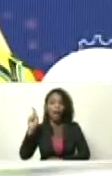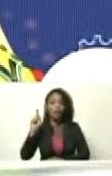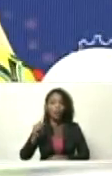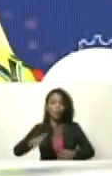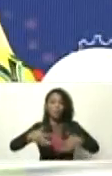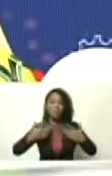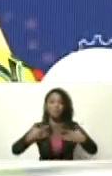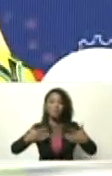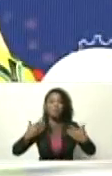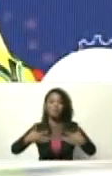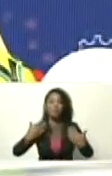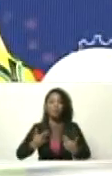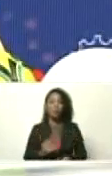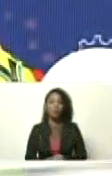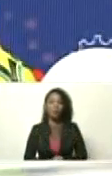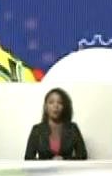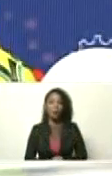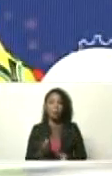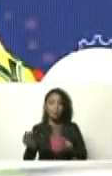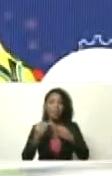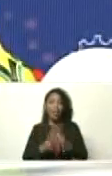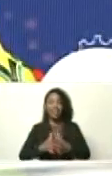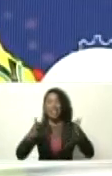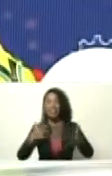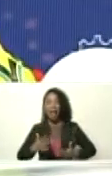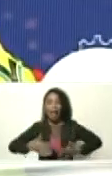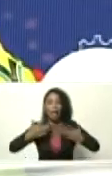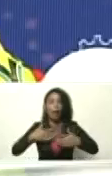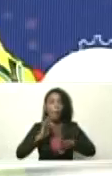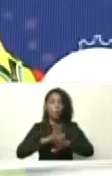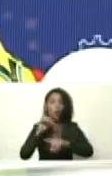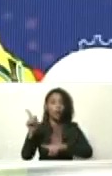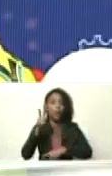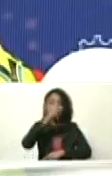gran alegría, porque además son venezolanos